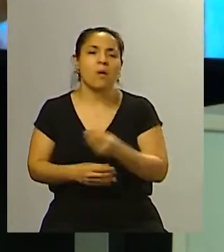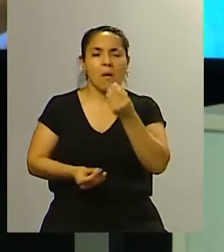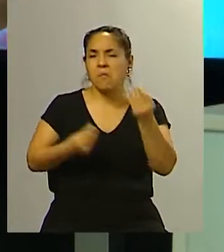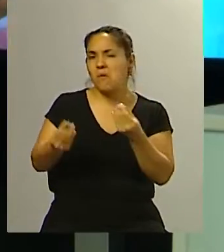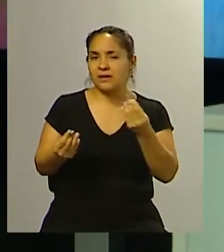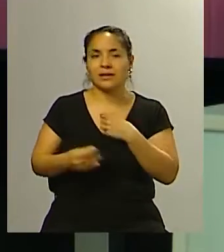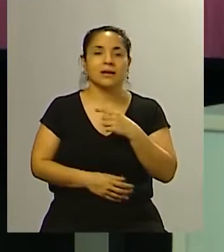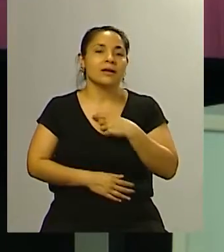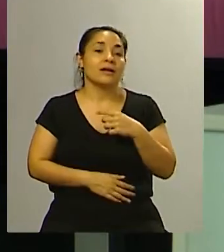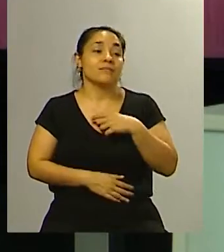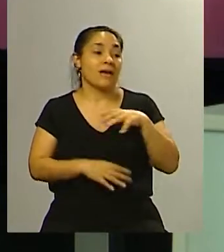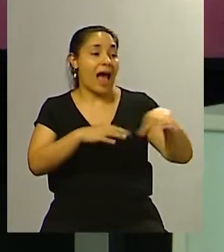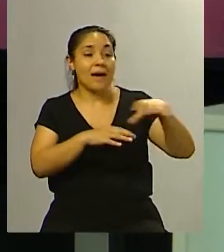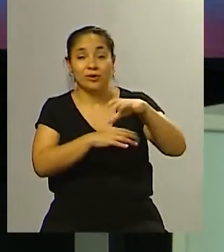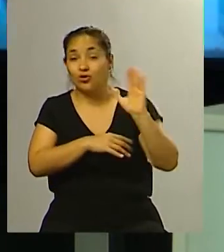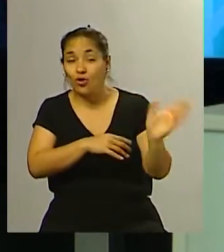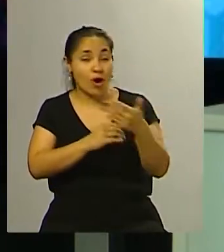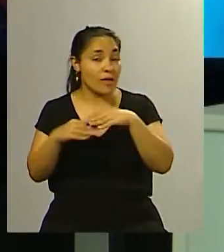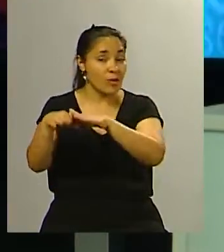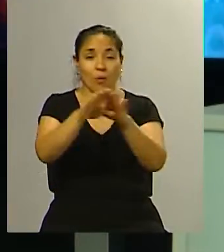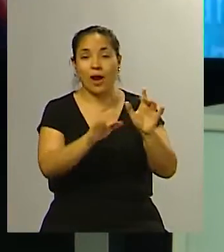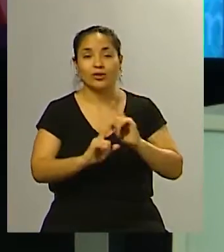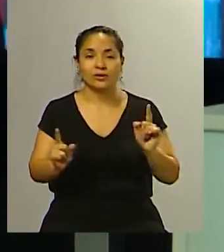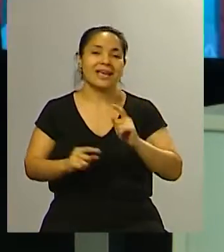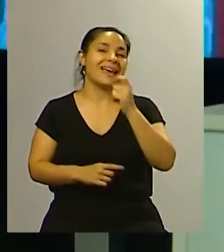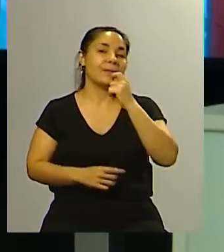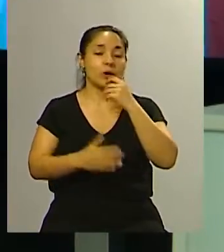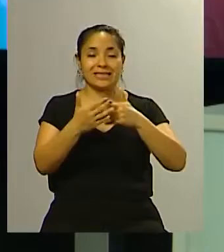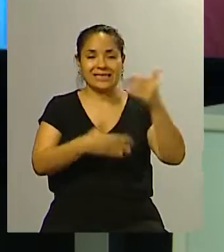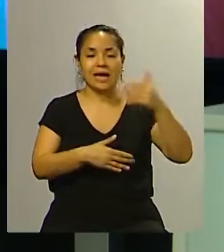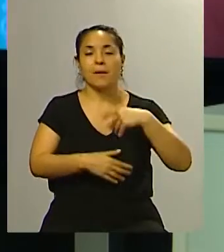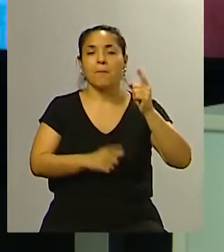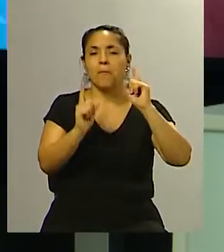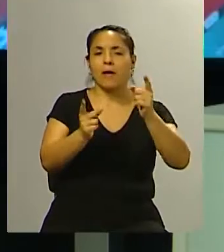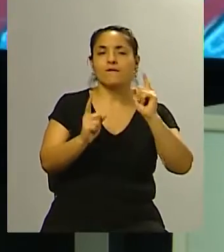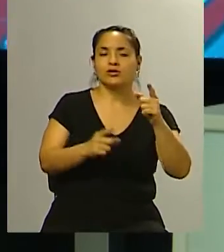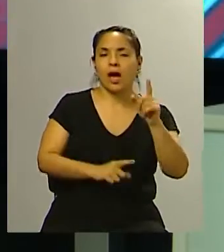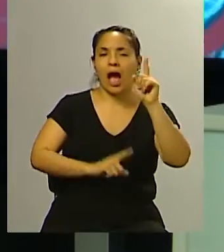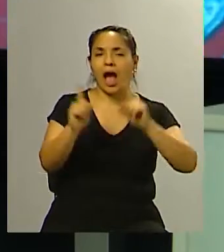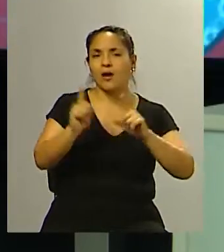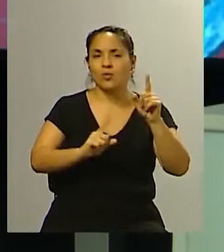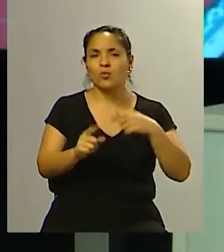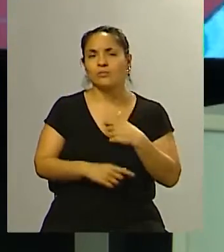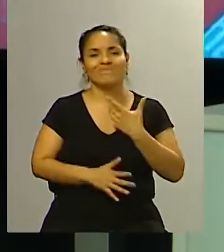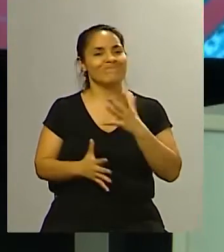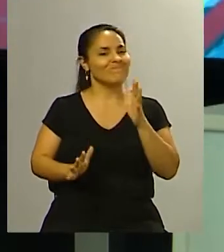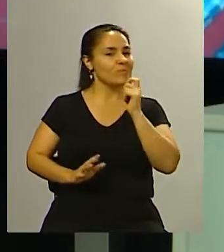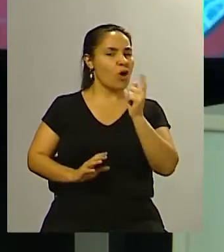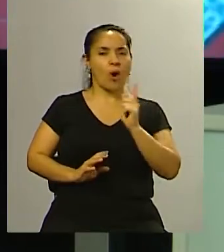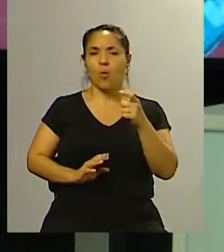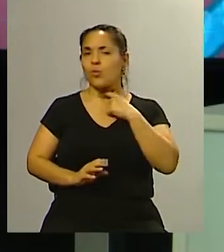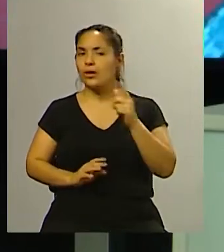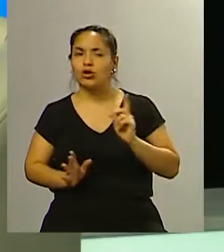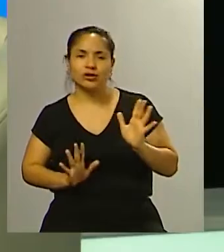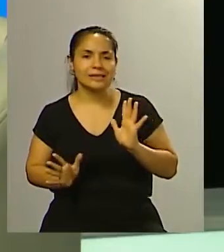sucede en todos los ámbitos y que incluso cuando se empieza a hablar por ahí de la evaluación a los docentes, algunos presentan resistencia a eso.